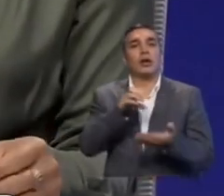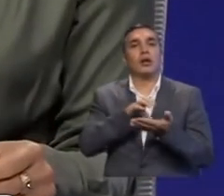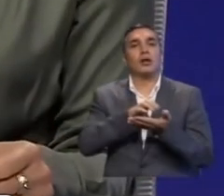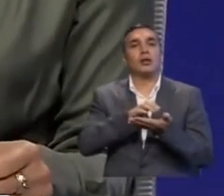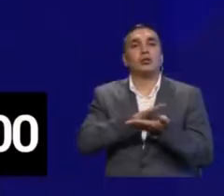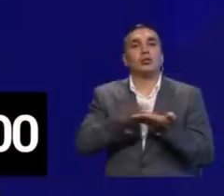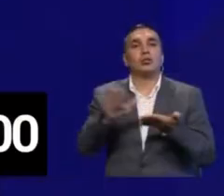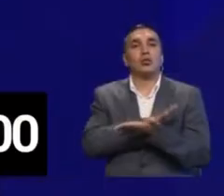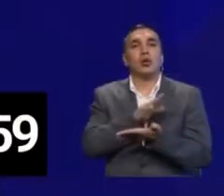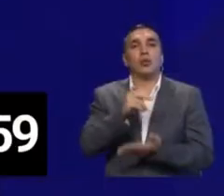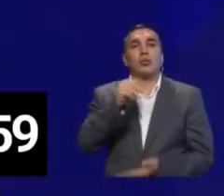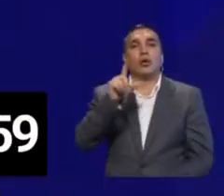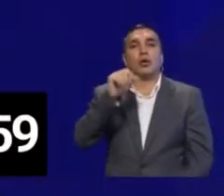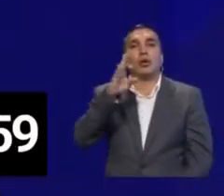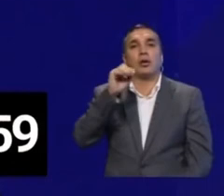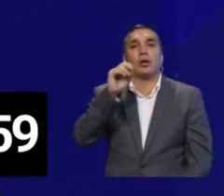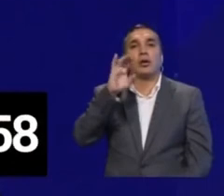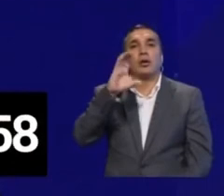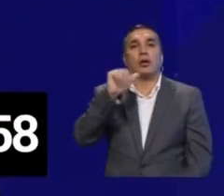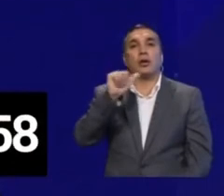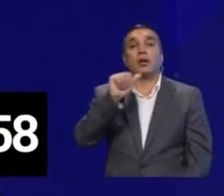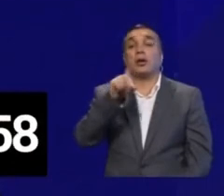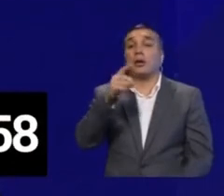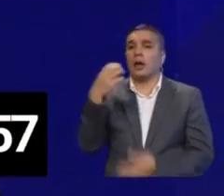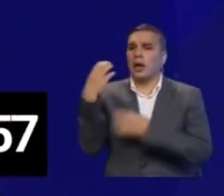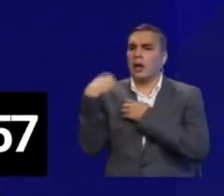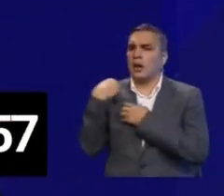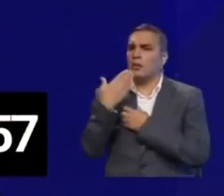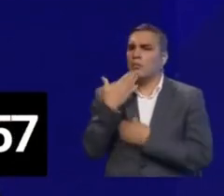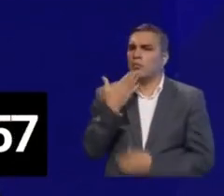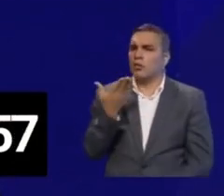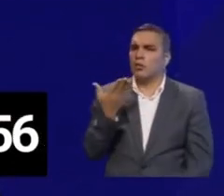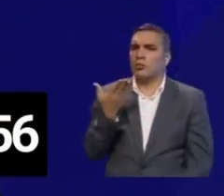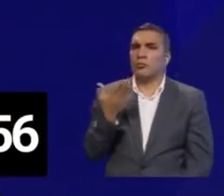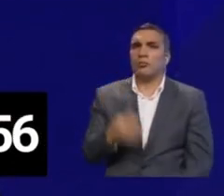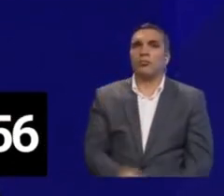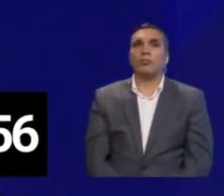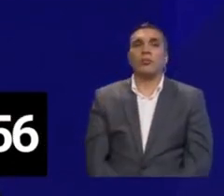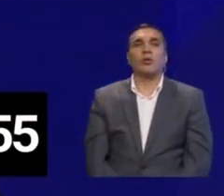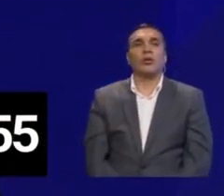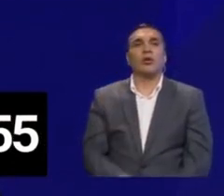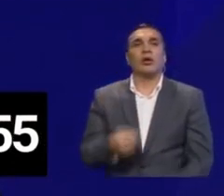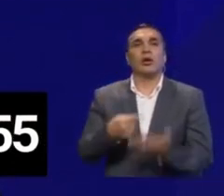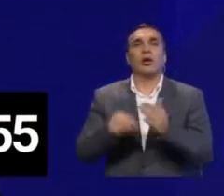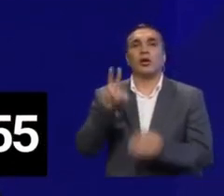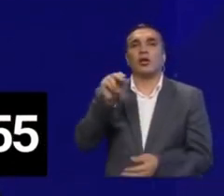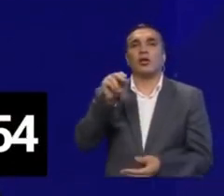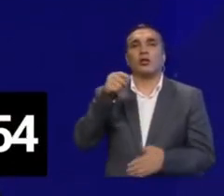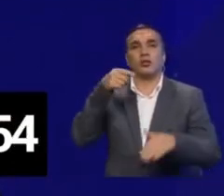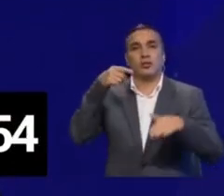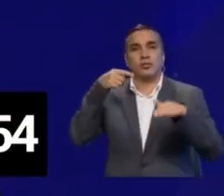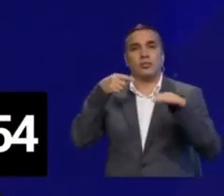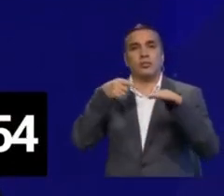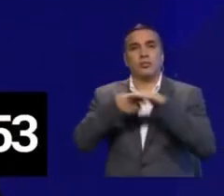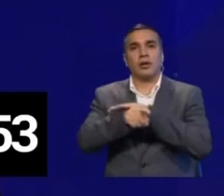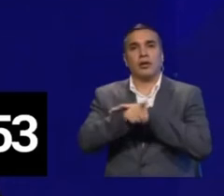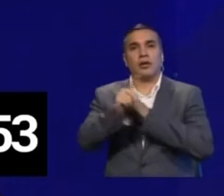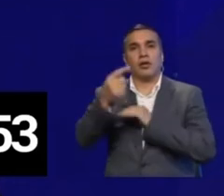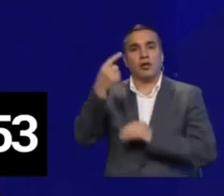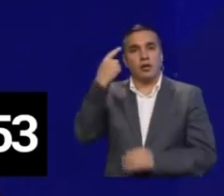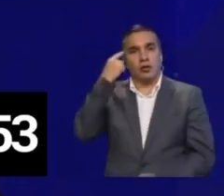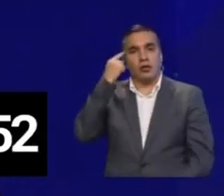politécnicas? Bueno, la garantía es que no se meta de parte del